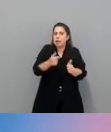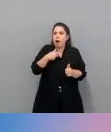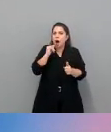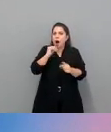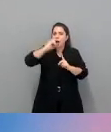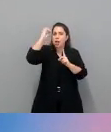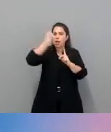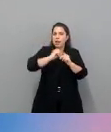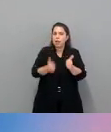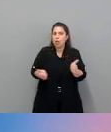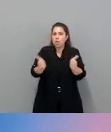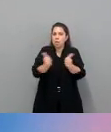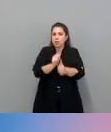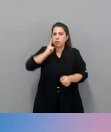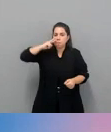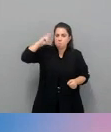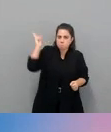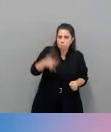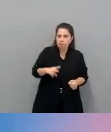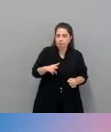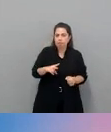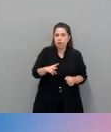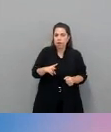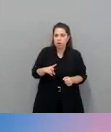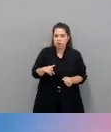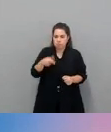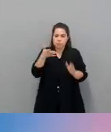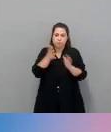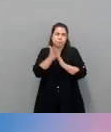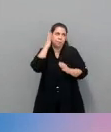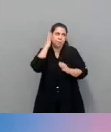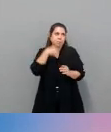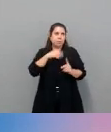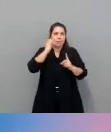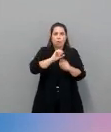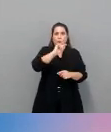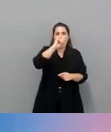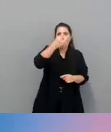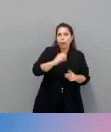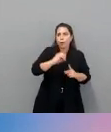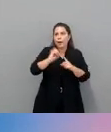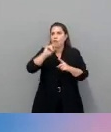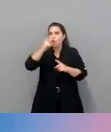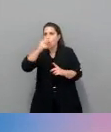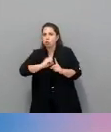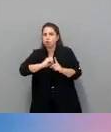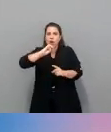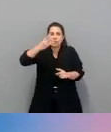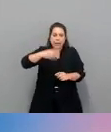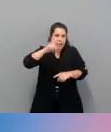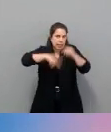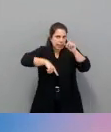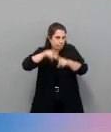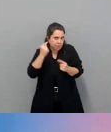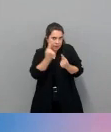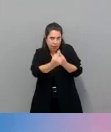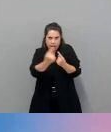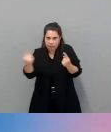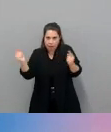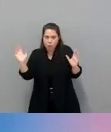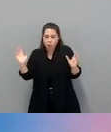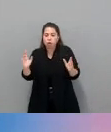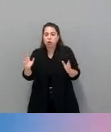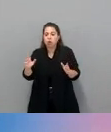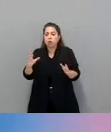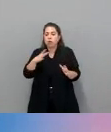de dependencia, que es si me otorga un grado 1, un grado 2, un grado 3, lo que puede ser que a mucha gente todavía le llegue un